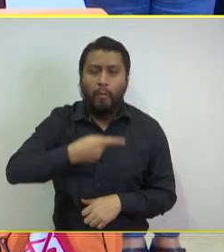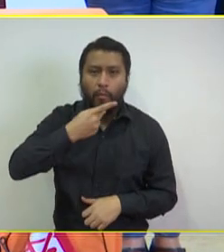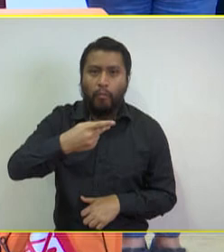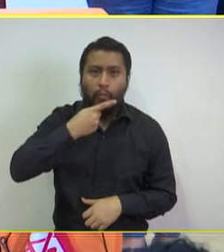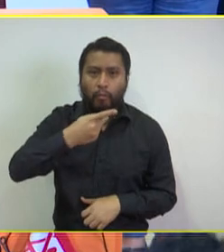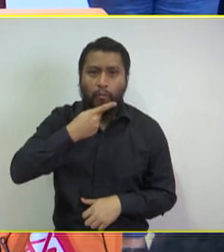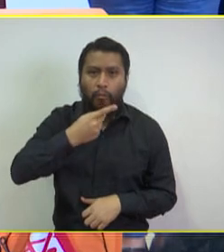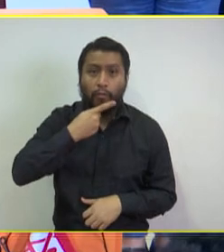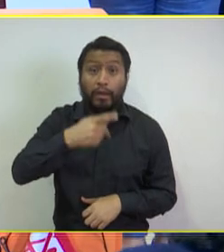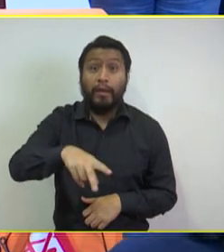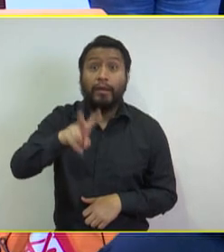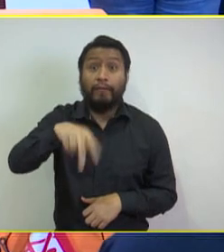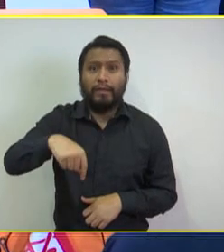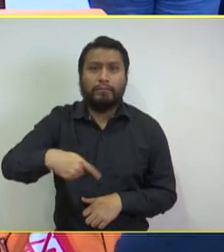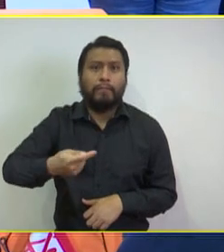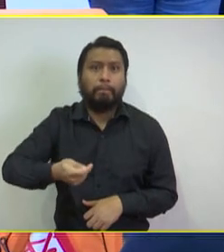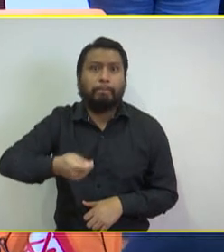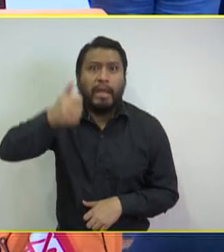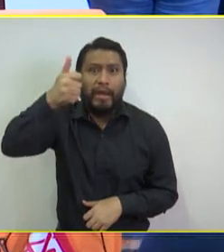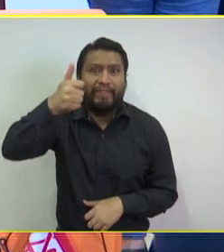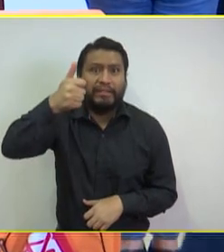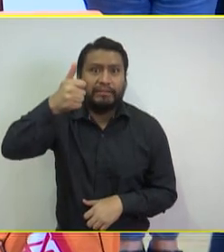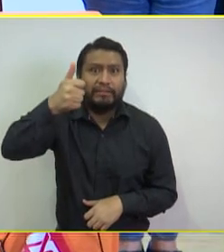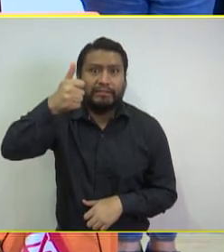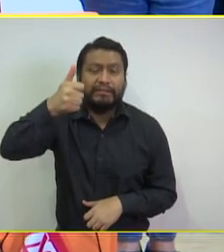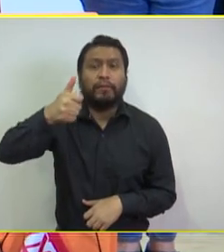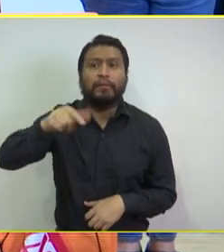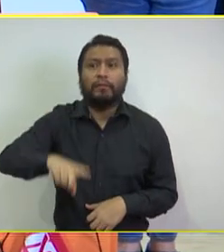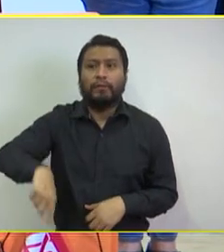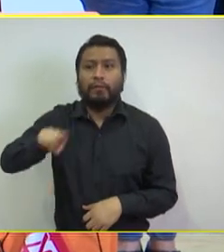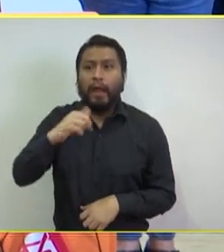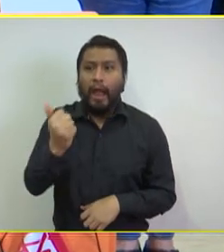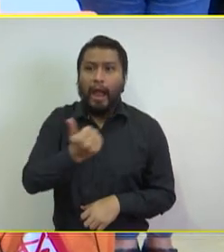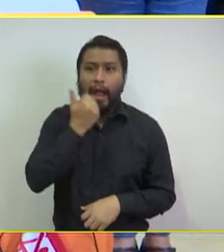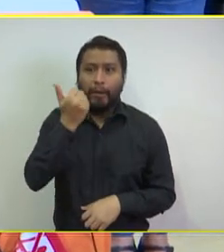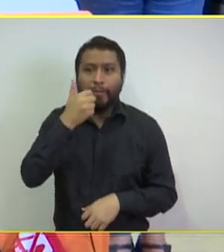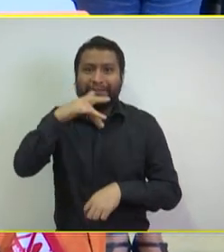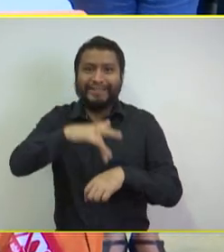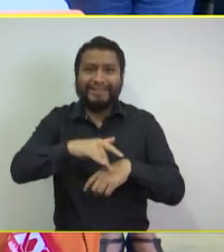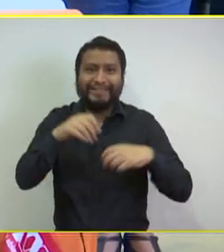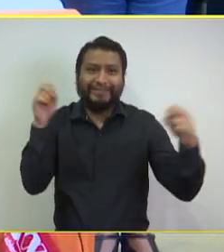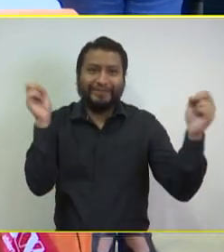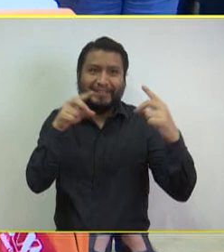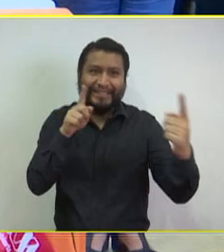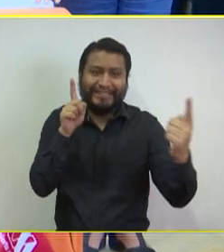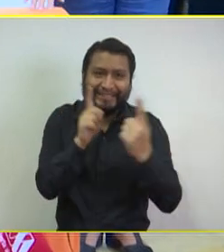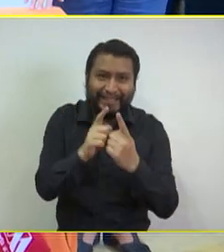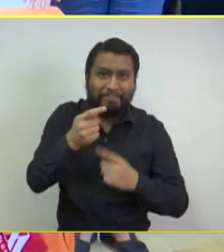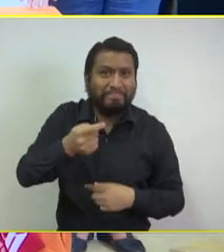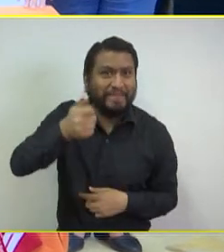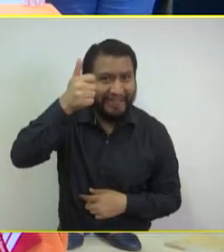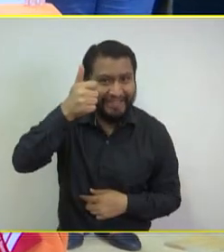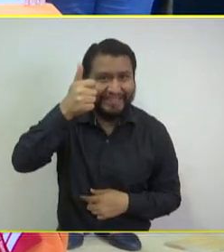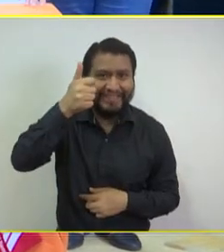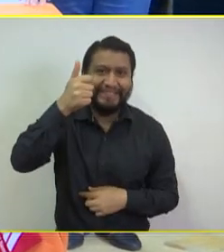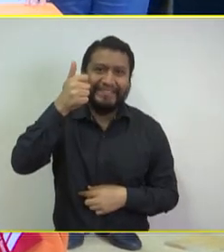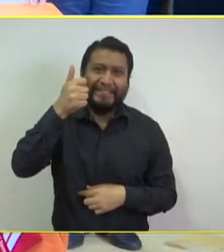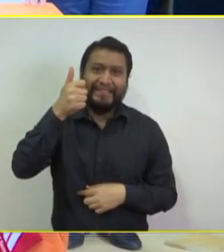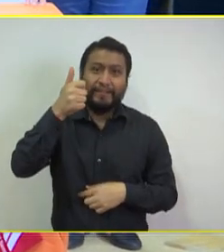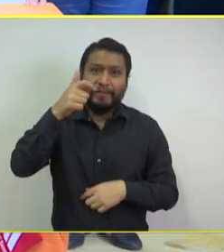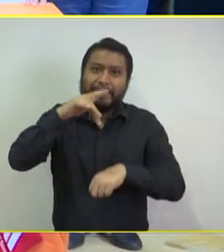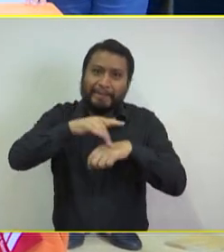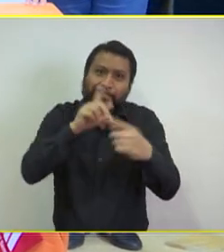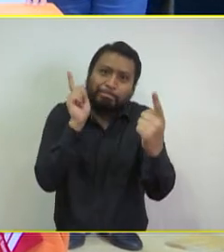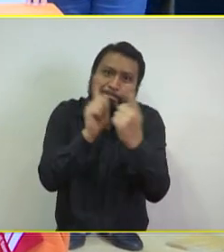En realidad es la primera vez que físicamente los alumnos la ven, ¿no? O sea, presencialmente,